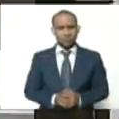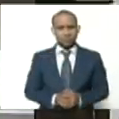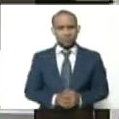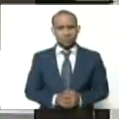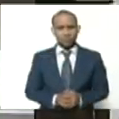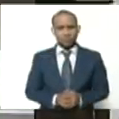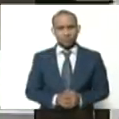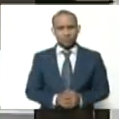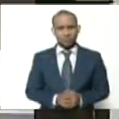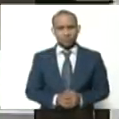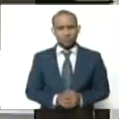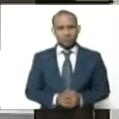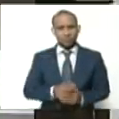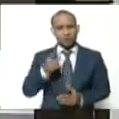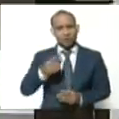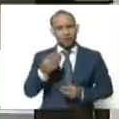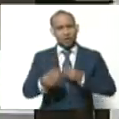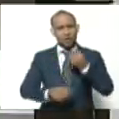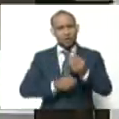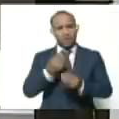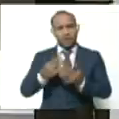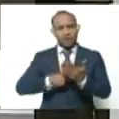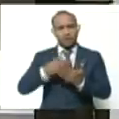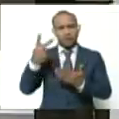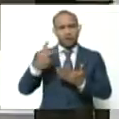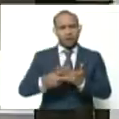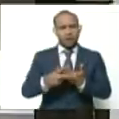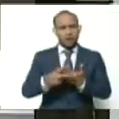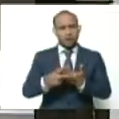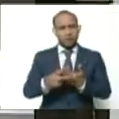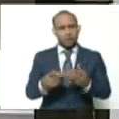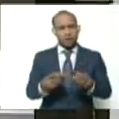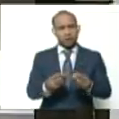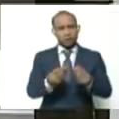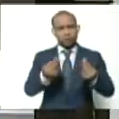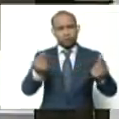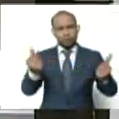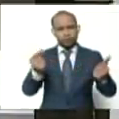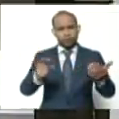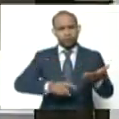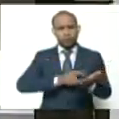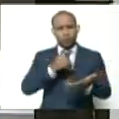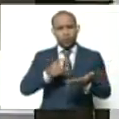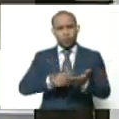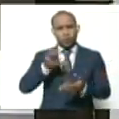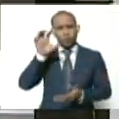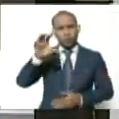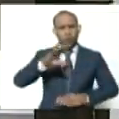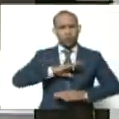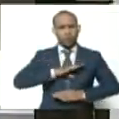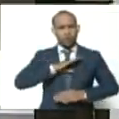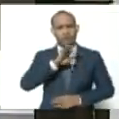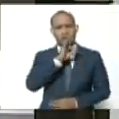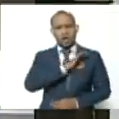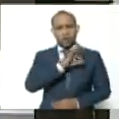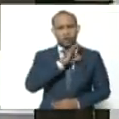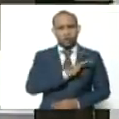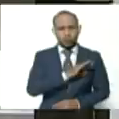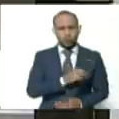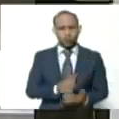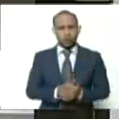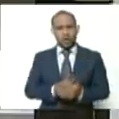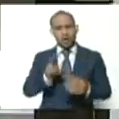lo que debe ser un plan de recuperación definitiva del estado de bienestar social vulnerado